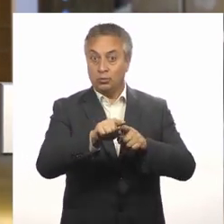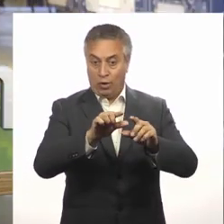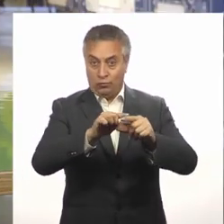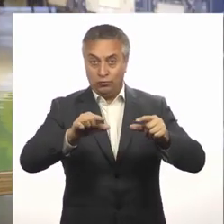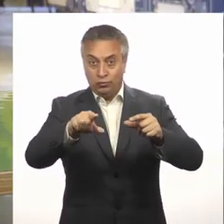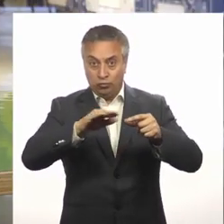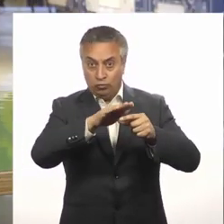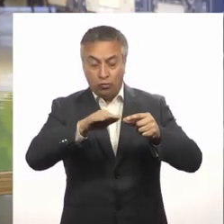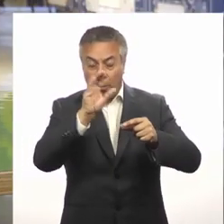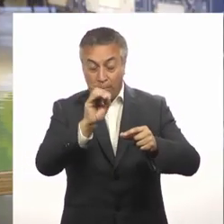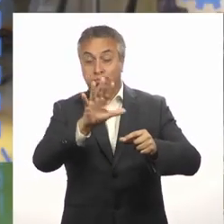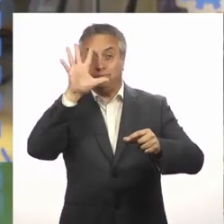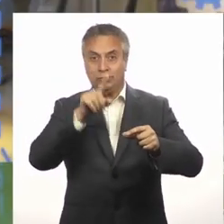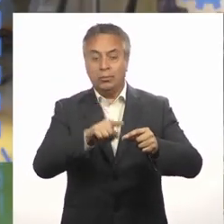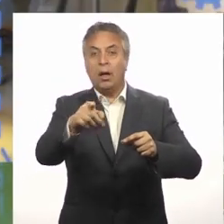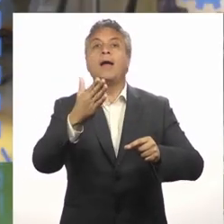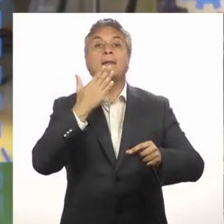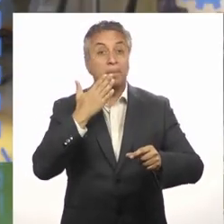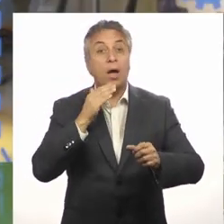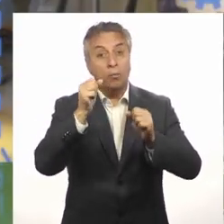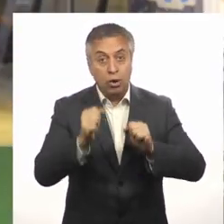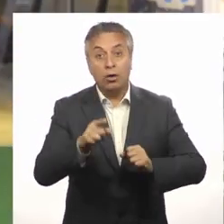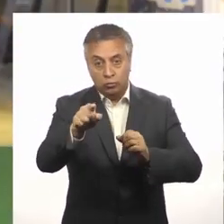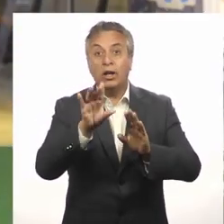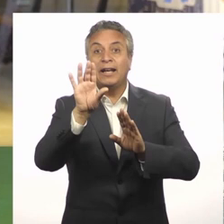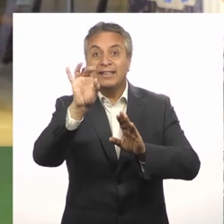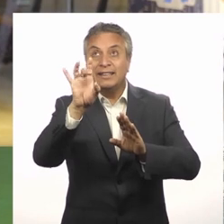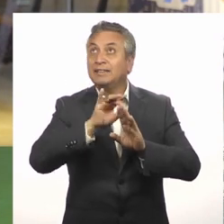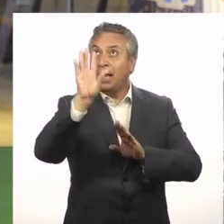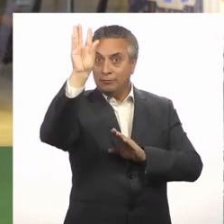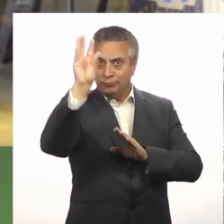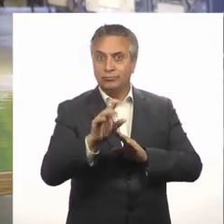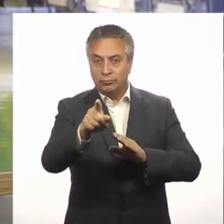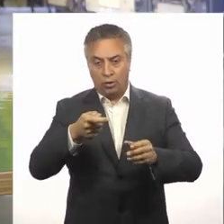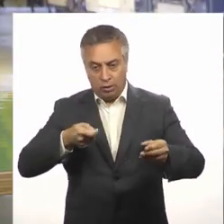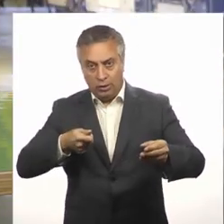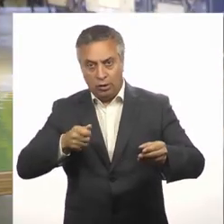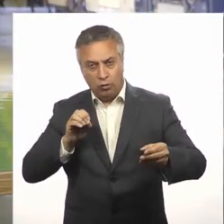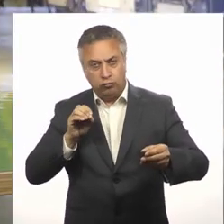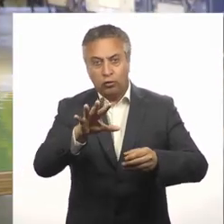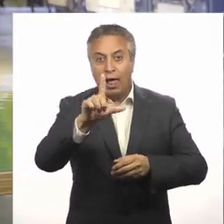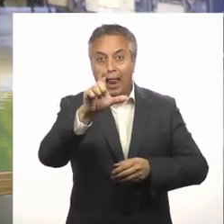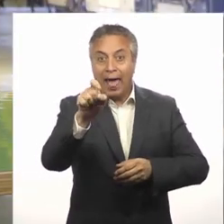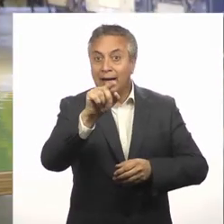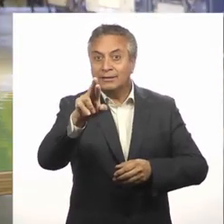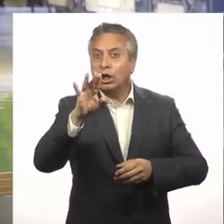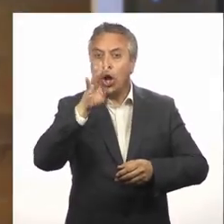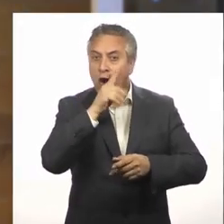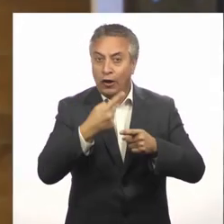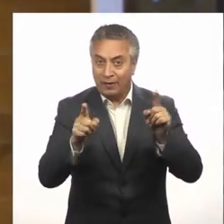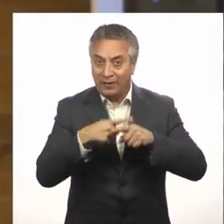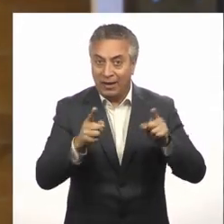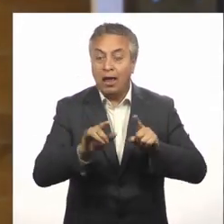fosforescente, pero también puedes ocupar la estrella que pegas en tu cuarto, láser de distintos colores y también una linterna de